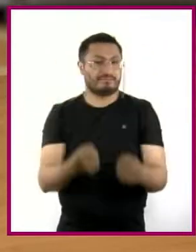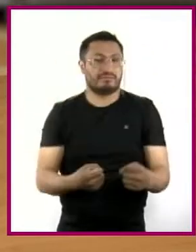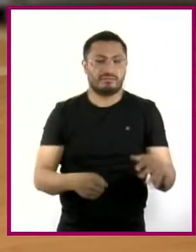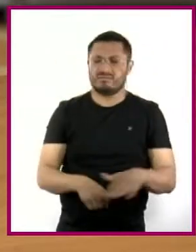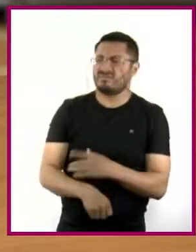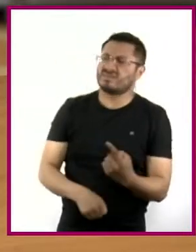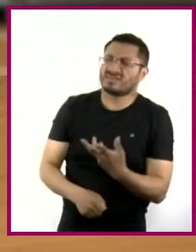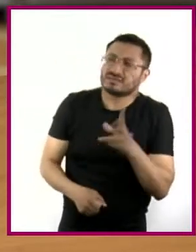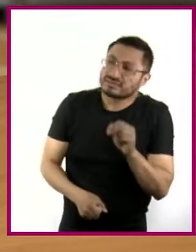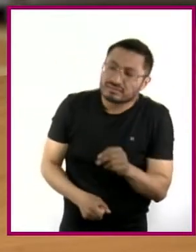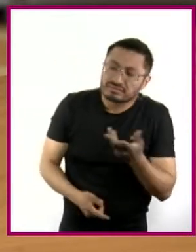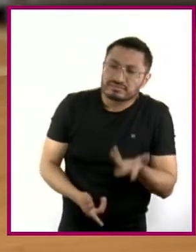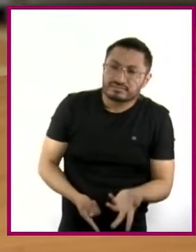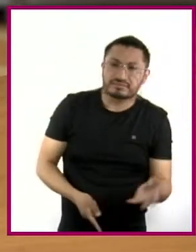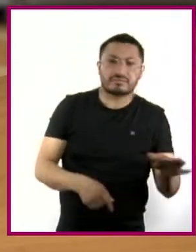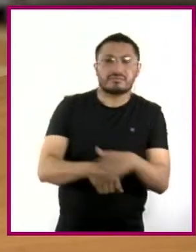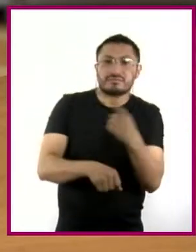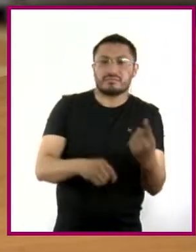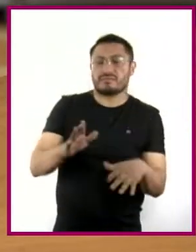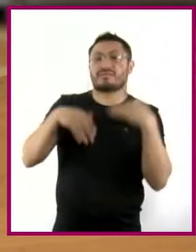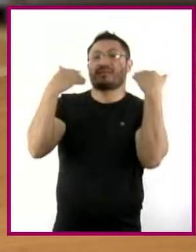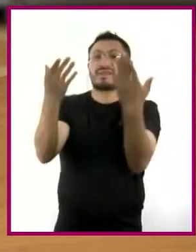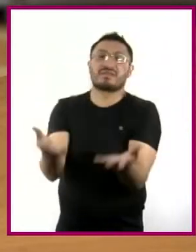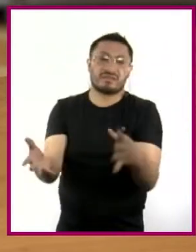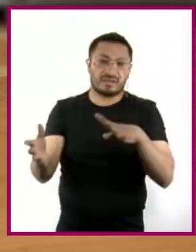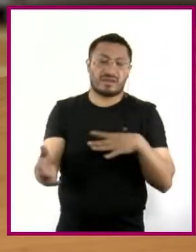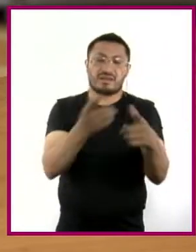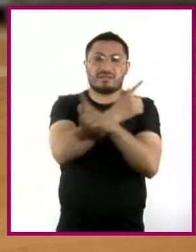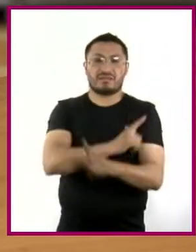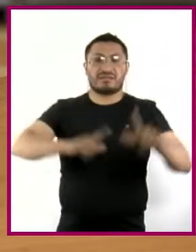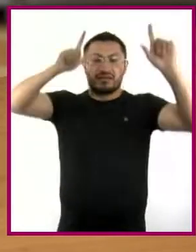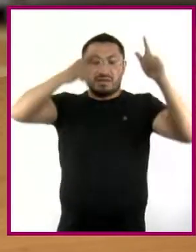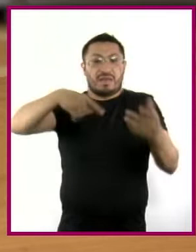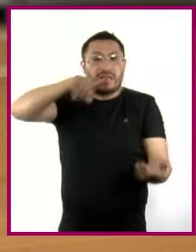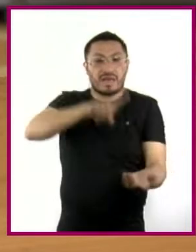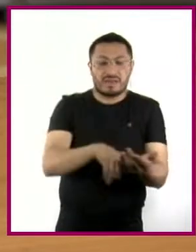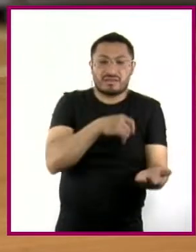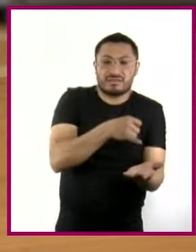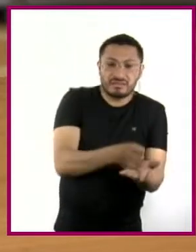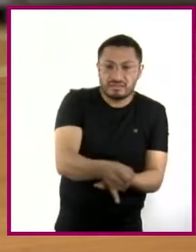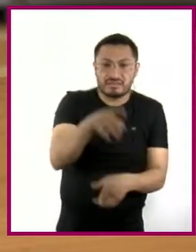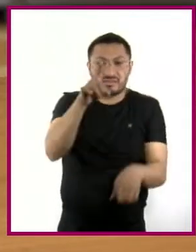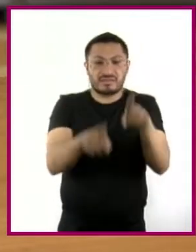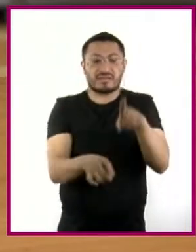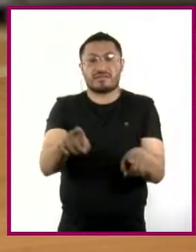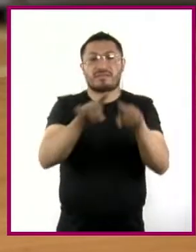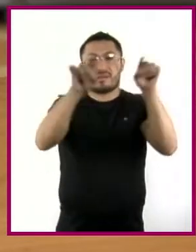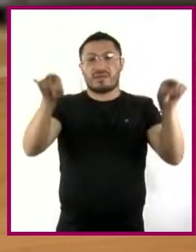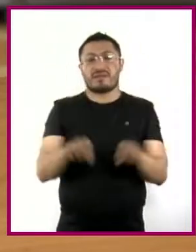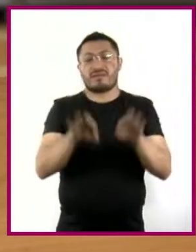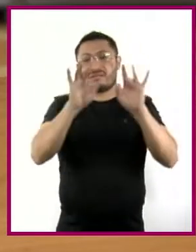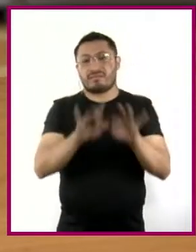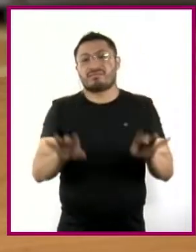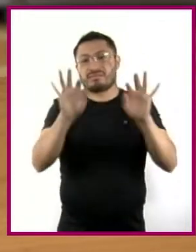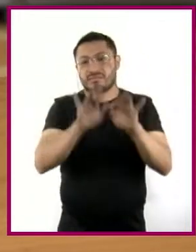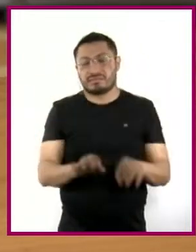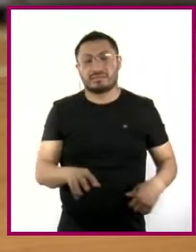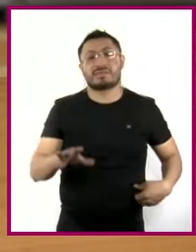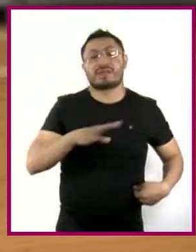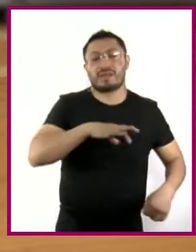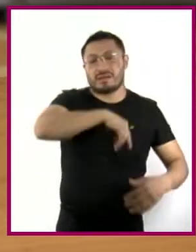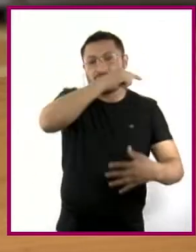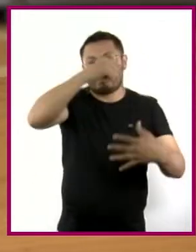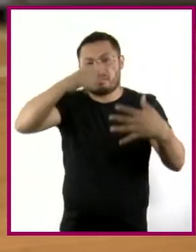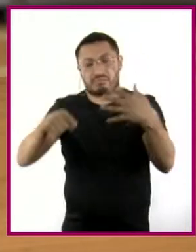no? Pues porque afuera al menos uno es libre. Adentro las decisiones dependen del programa. Hay opciones entre las que